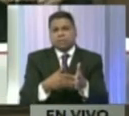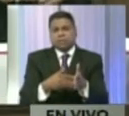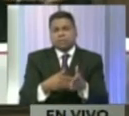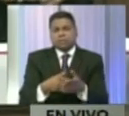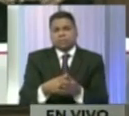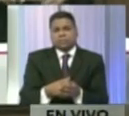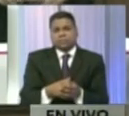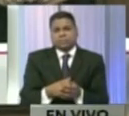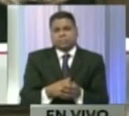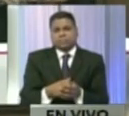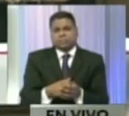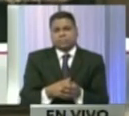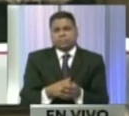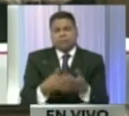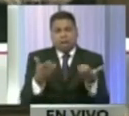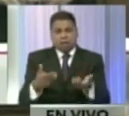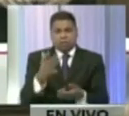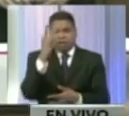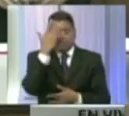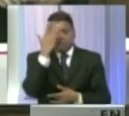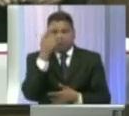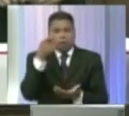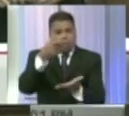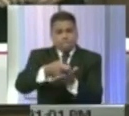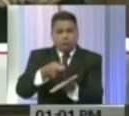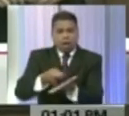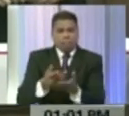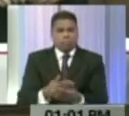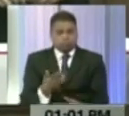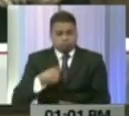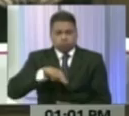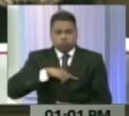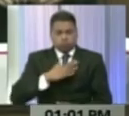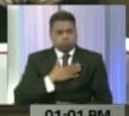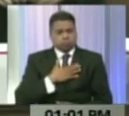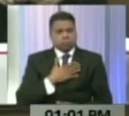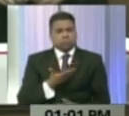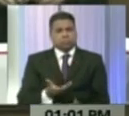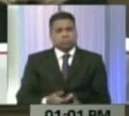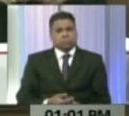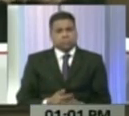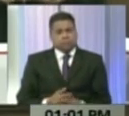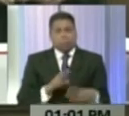En este mes de febrero que está terminando. Y nosotros estamos conversando